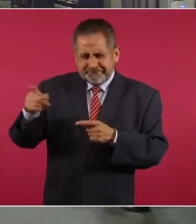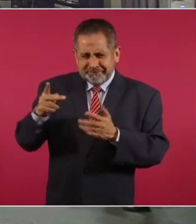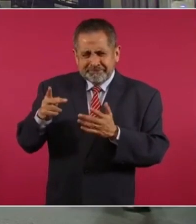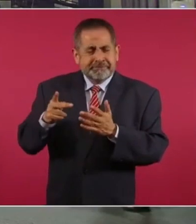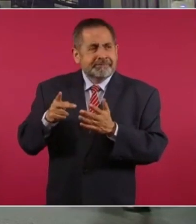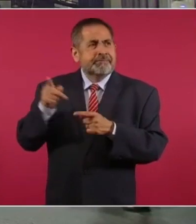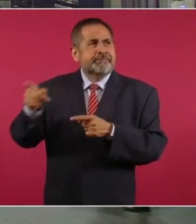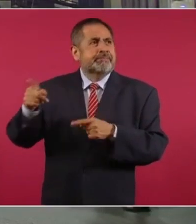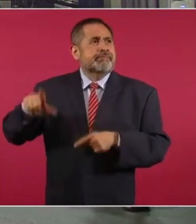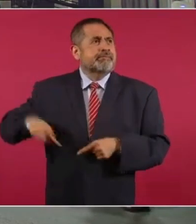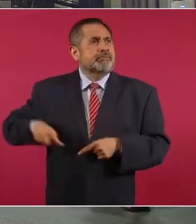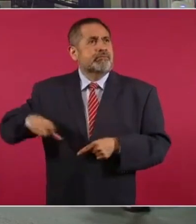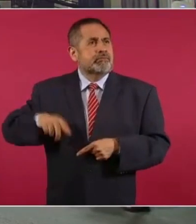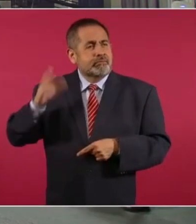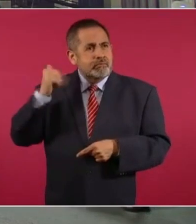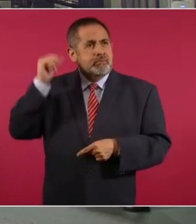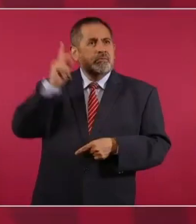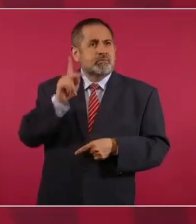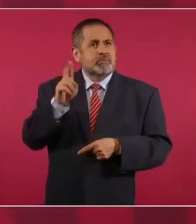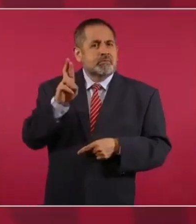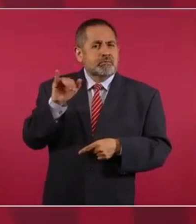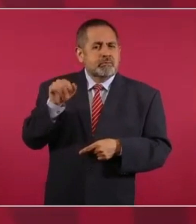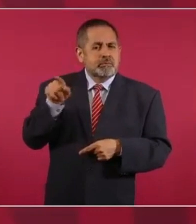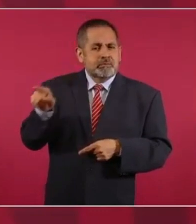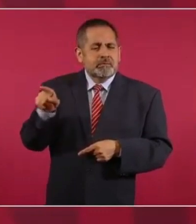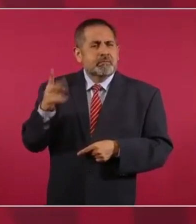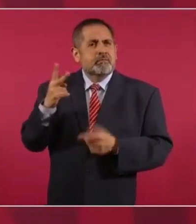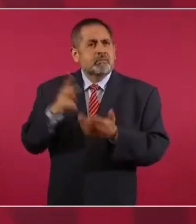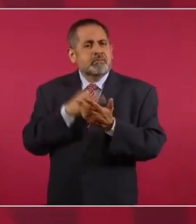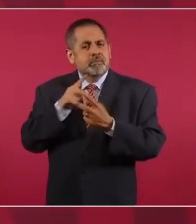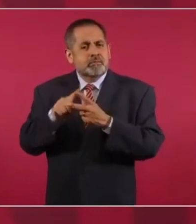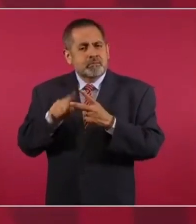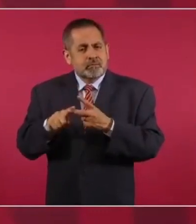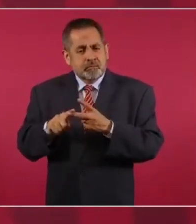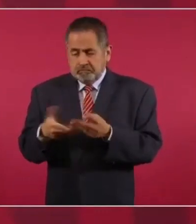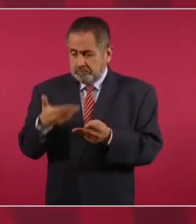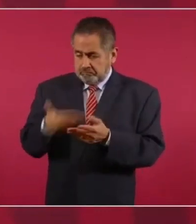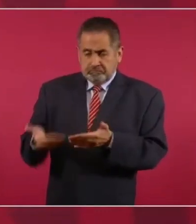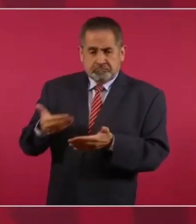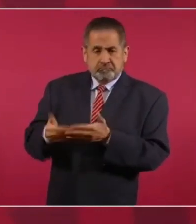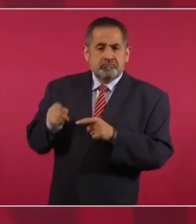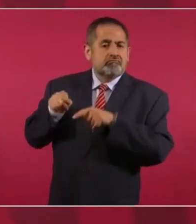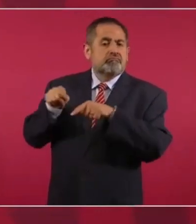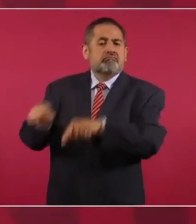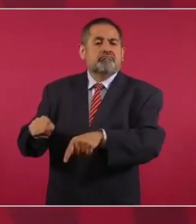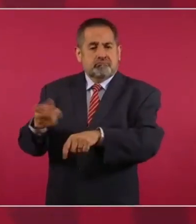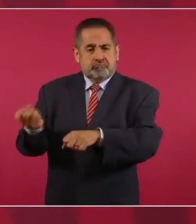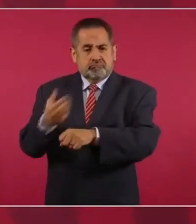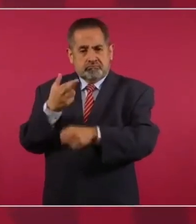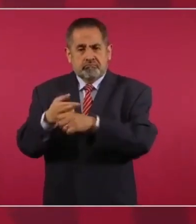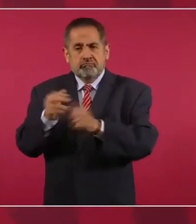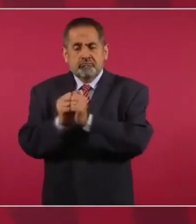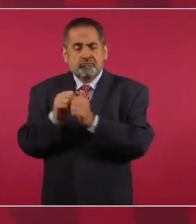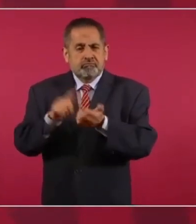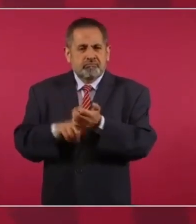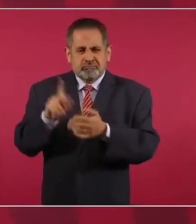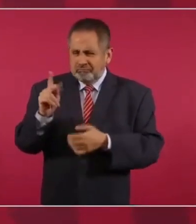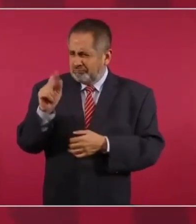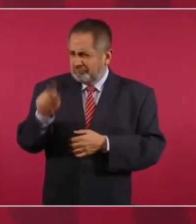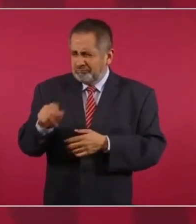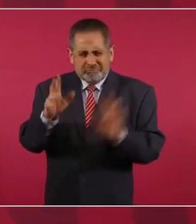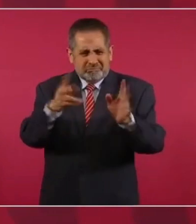gobiernos del PRI, y ahora está con el PAN, o